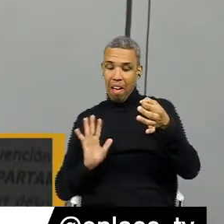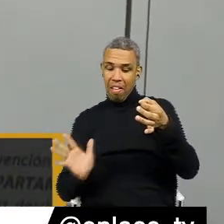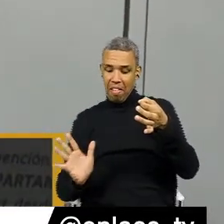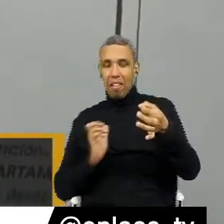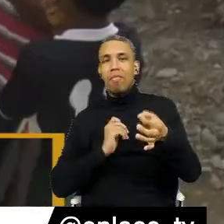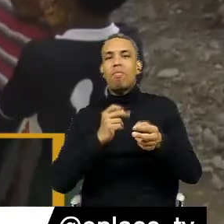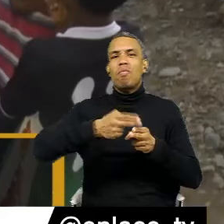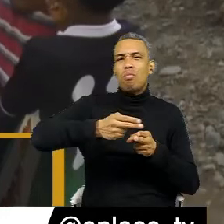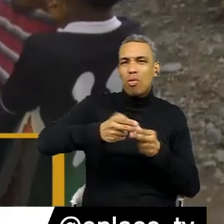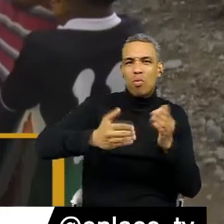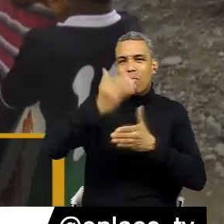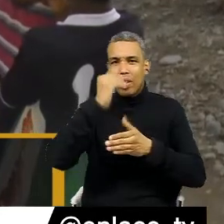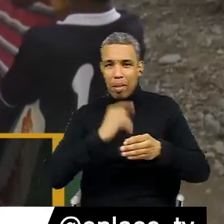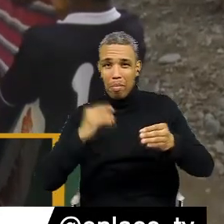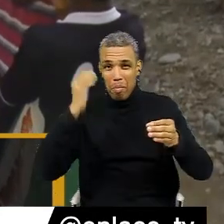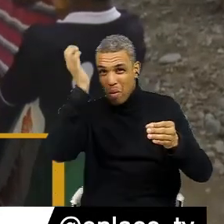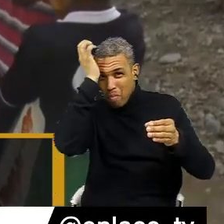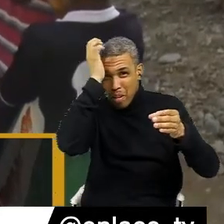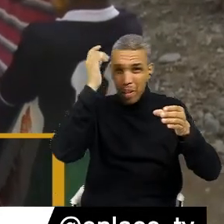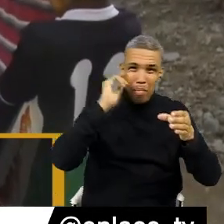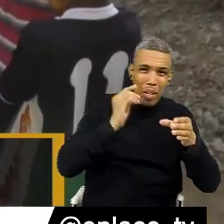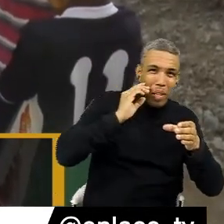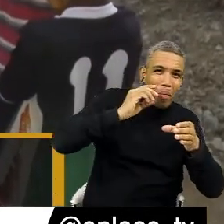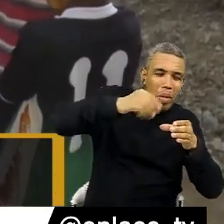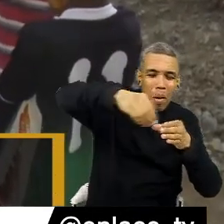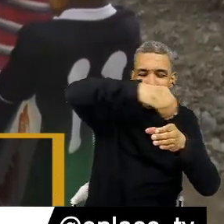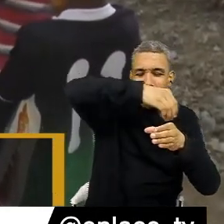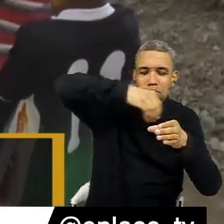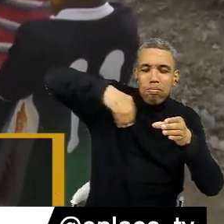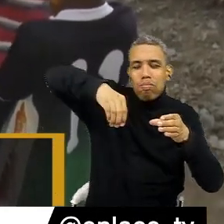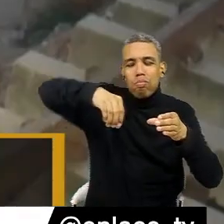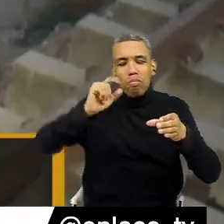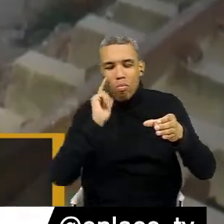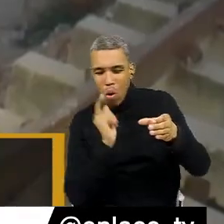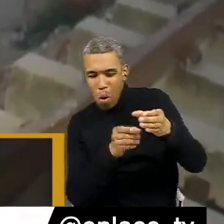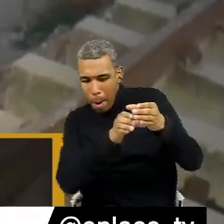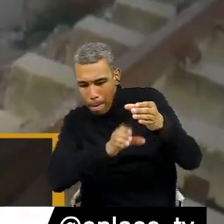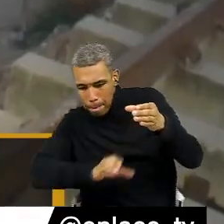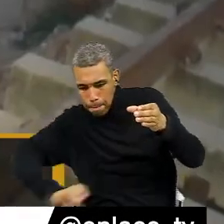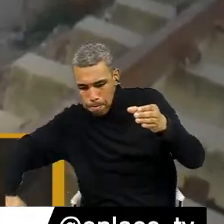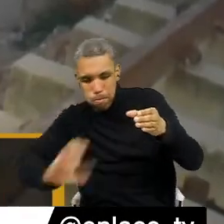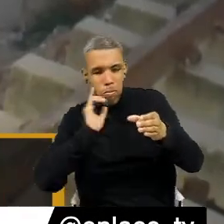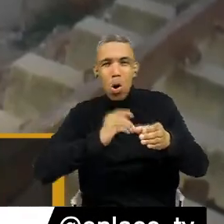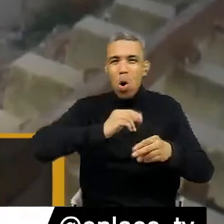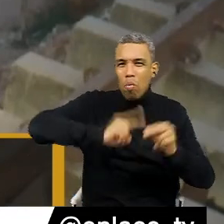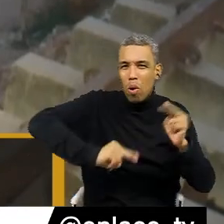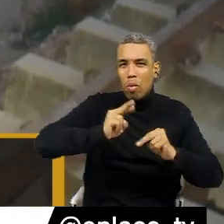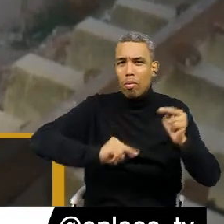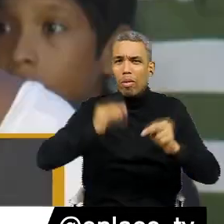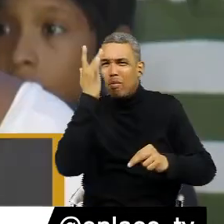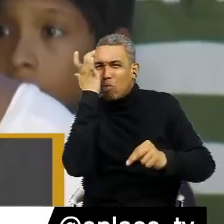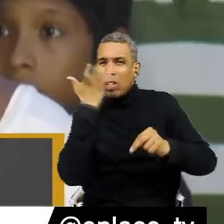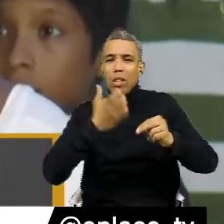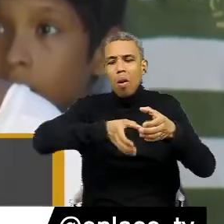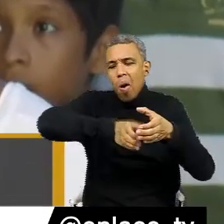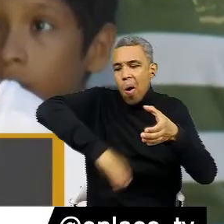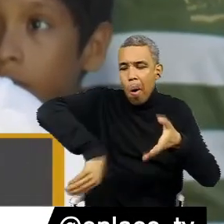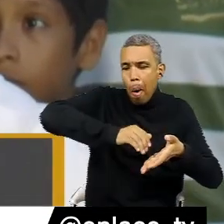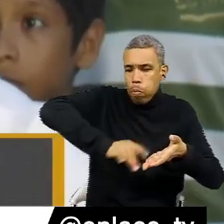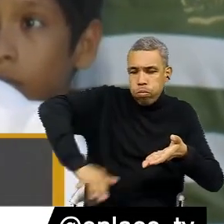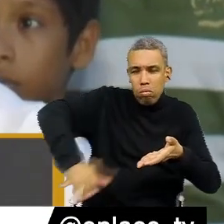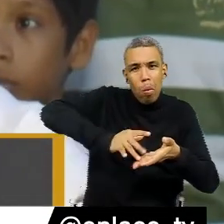zona y así acabar con los problemas ambientales y de inundación que, según los residentes, por años han padecido. Sí, en estos momentos pues ya no